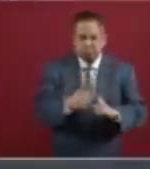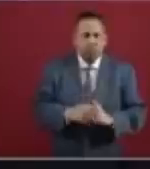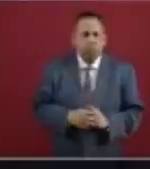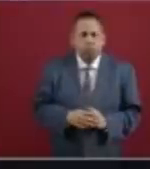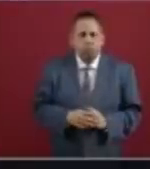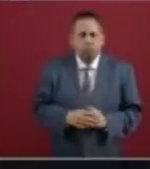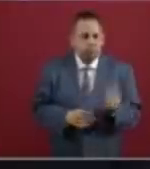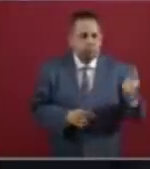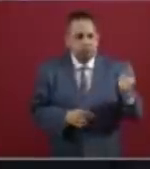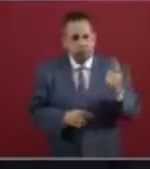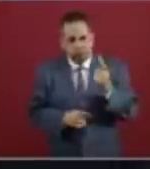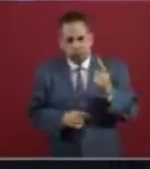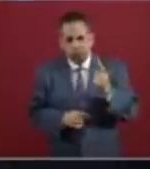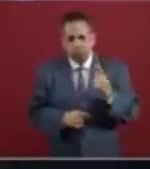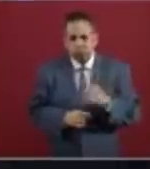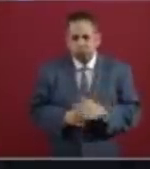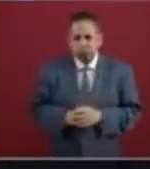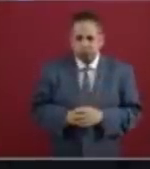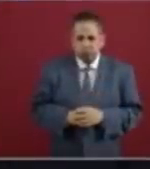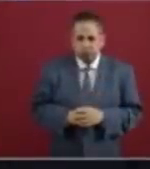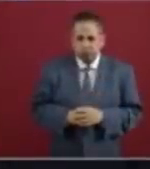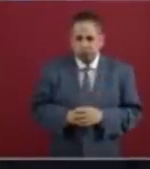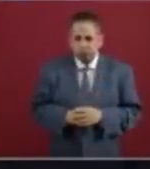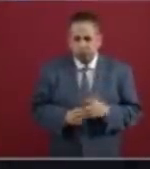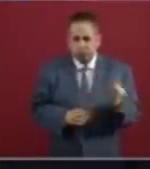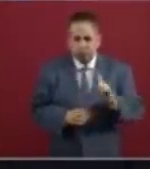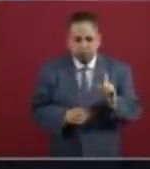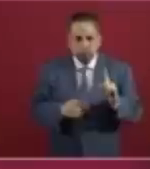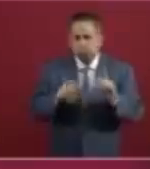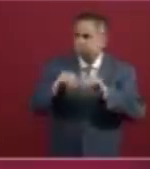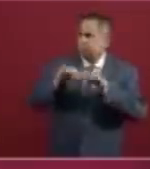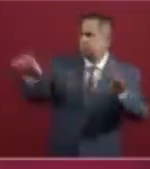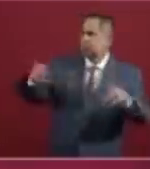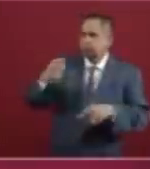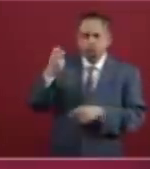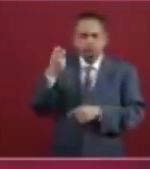se acerca y además lo doy a conocer